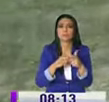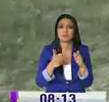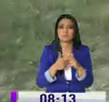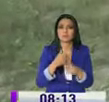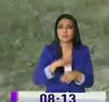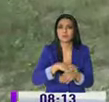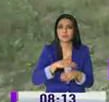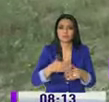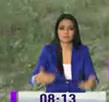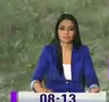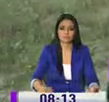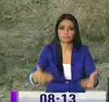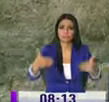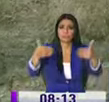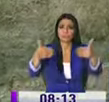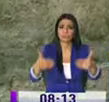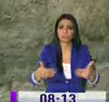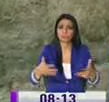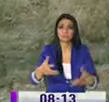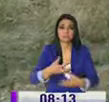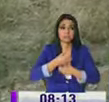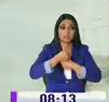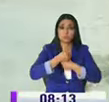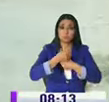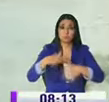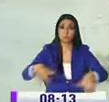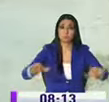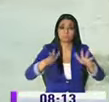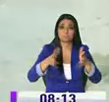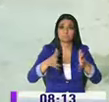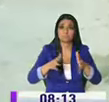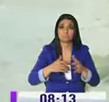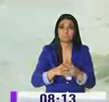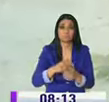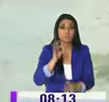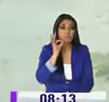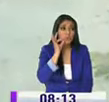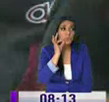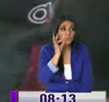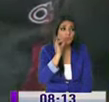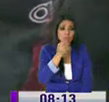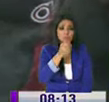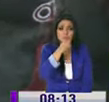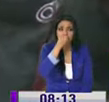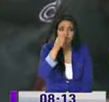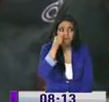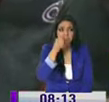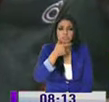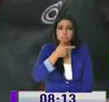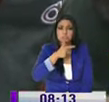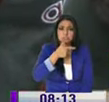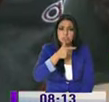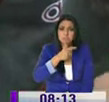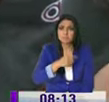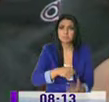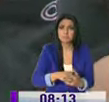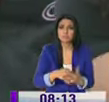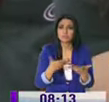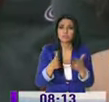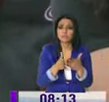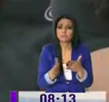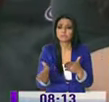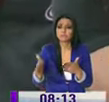este muro entre ellos la inseguridad en la zona de lo que fuman nosotros no tenemos ni siquiera otra apertura